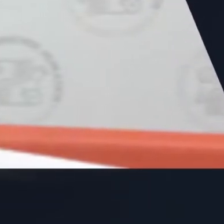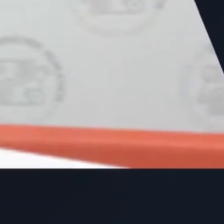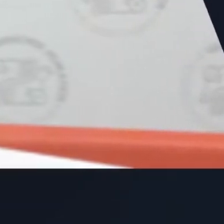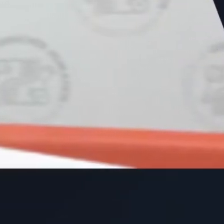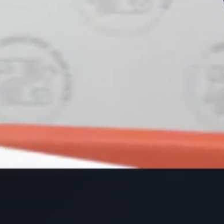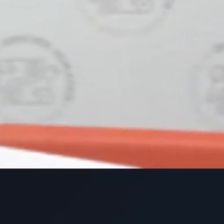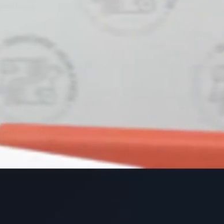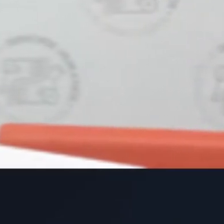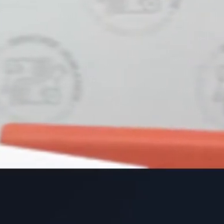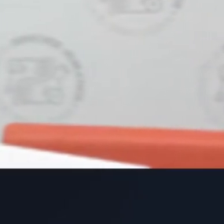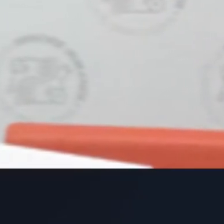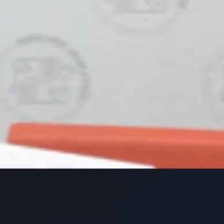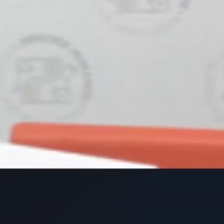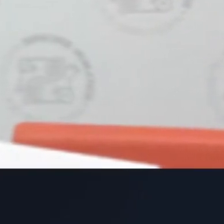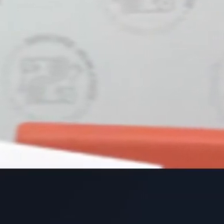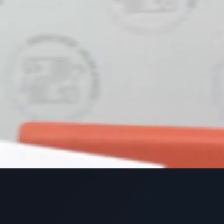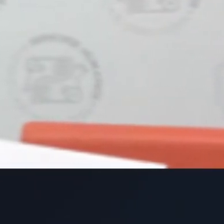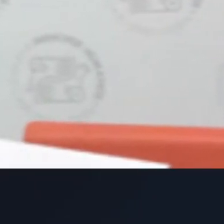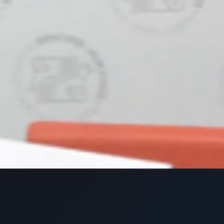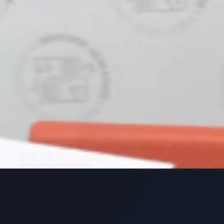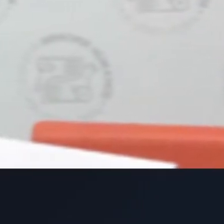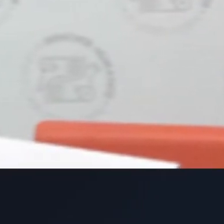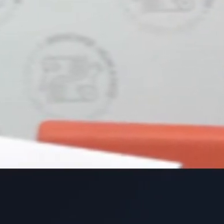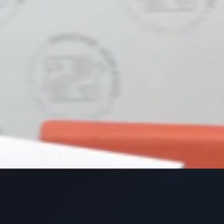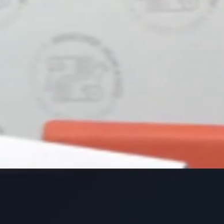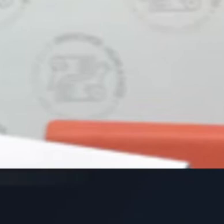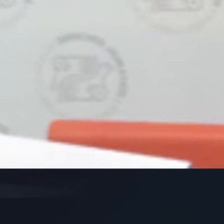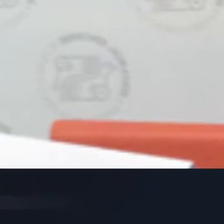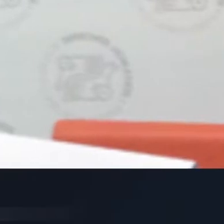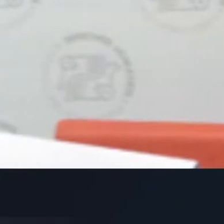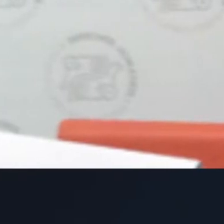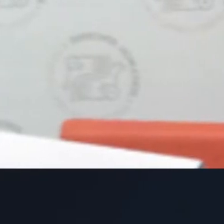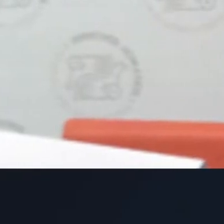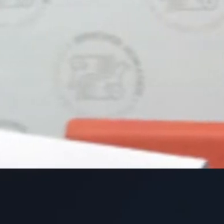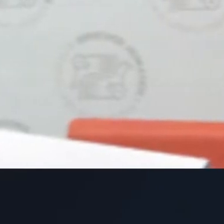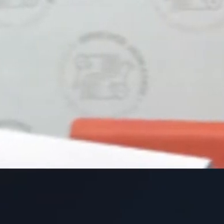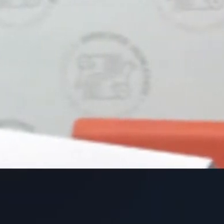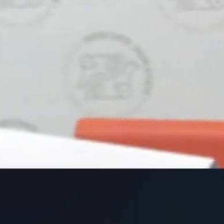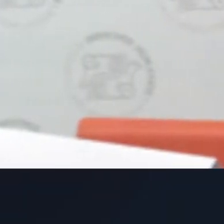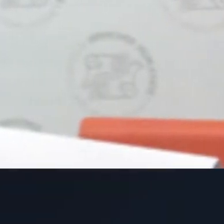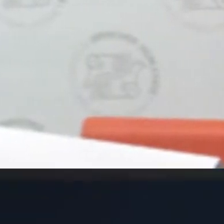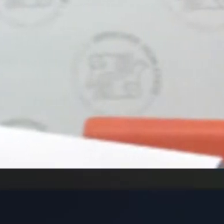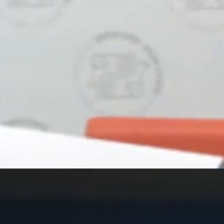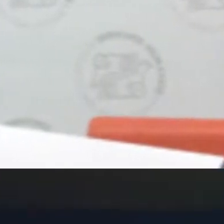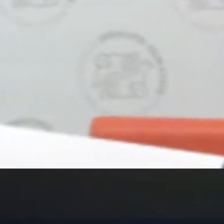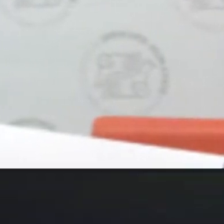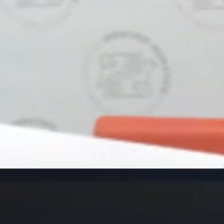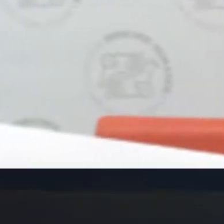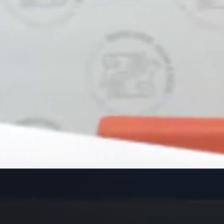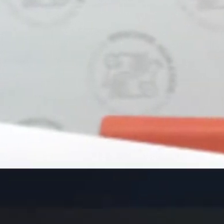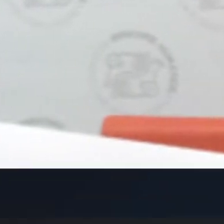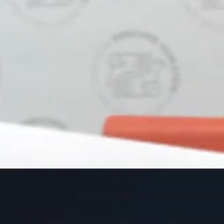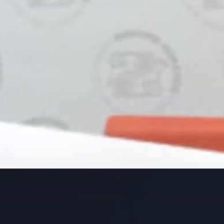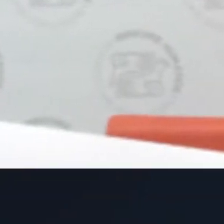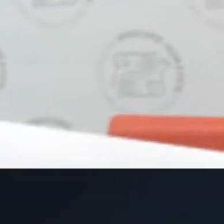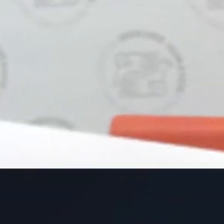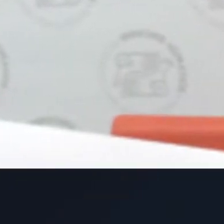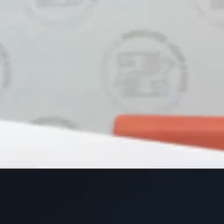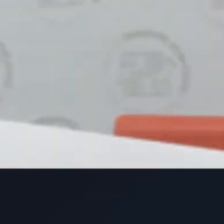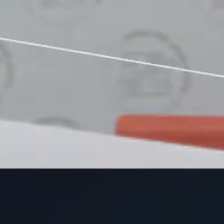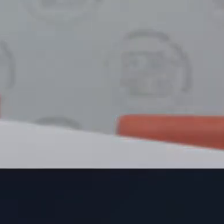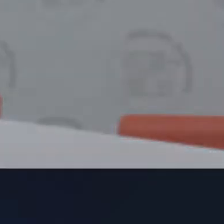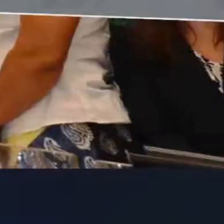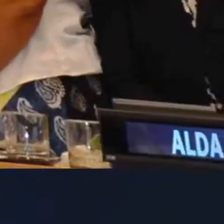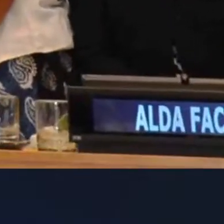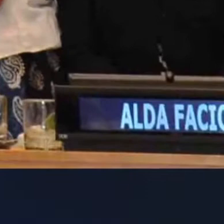humanos de las mujeres, como Comité Latinoamericano para la Defensa de los Derechos de la Mujer, CLADEM, y Caucus de Mujeres por una